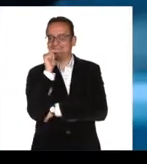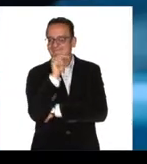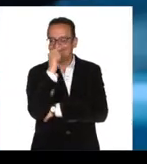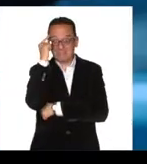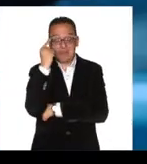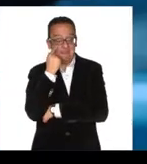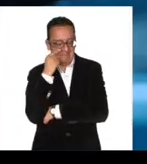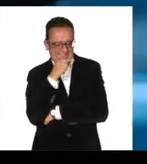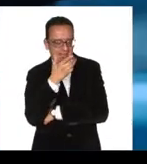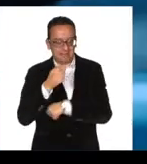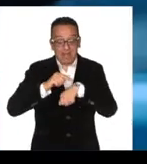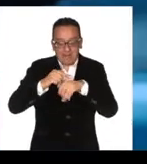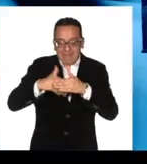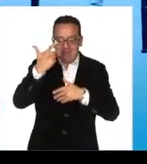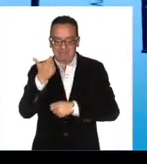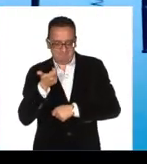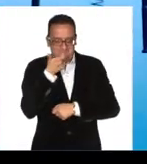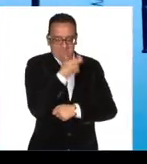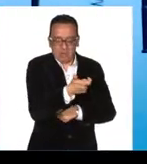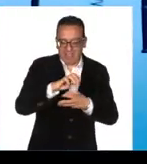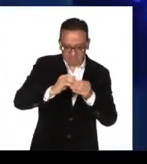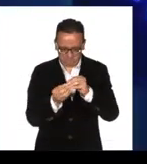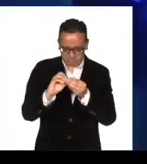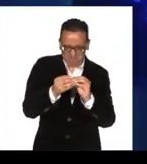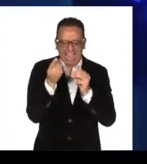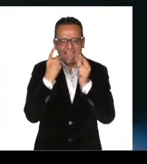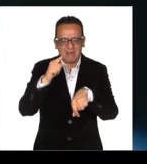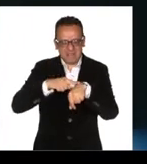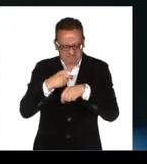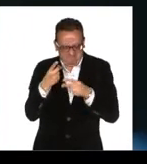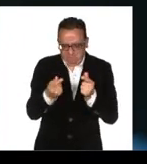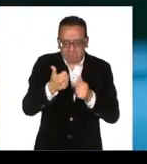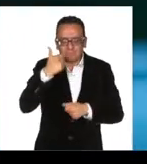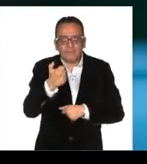Después, le pedimos que armara un objeto más complicado.